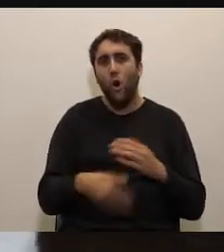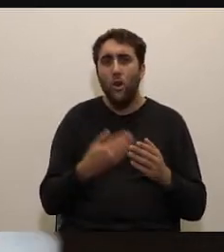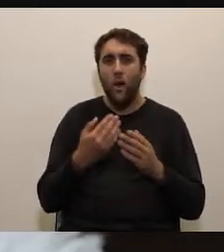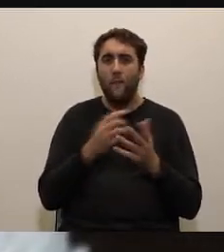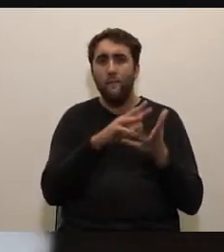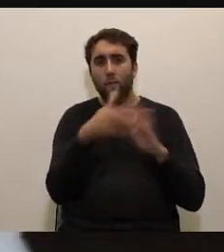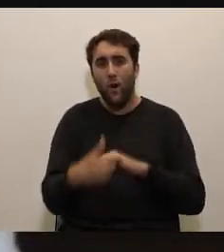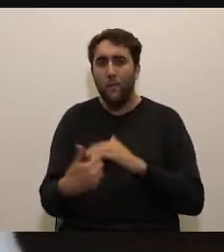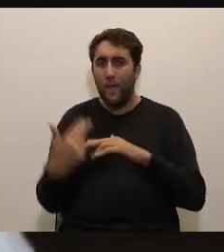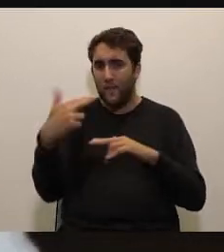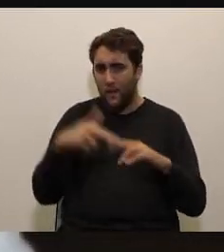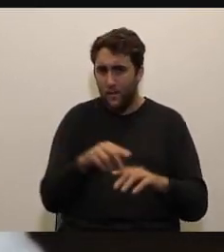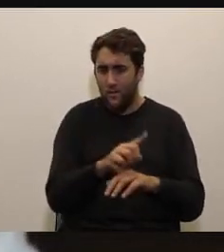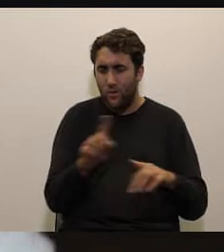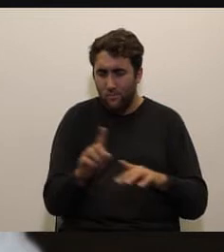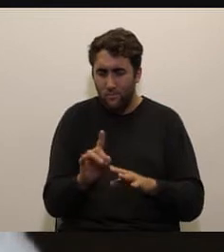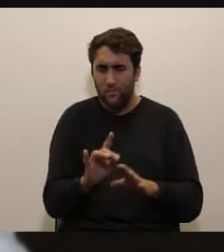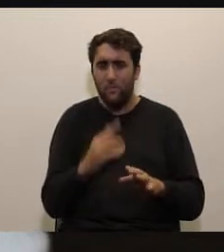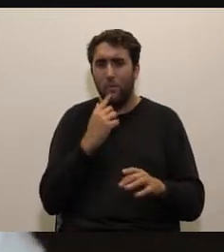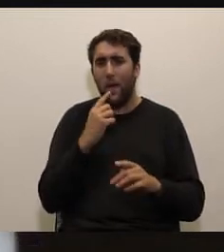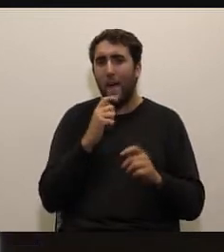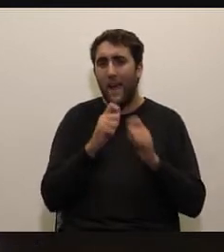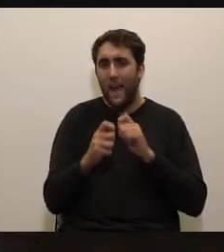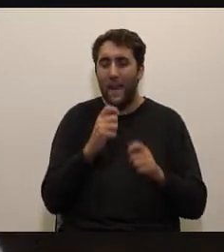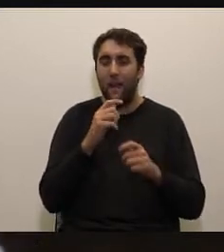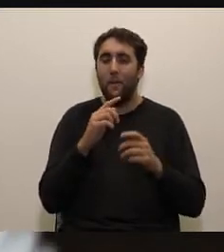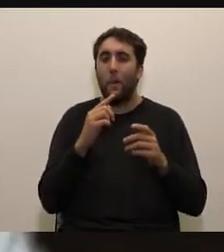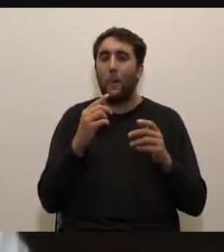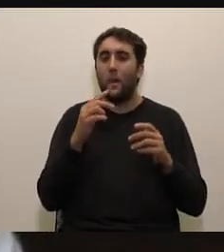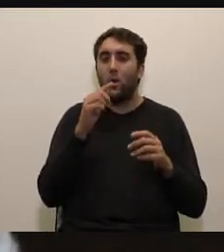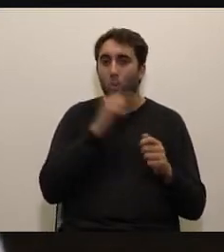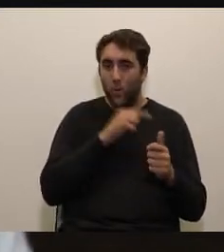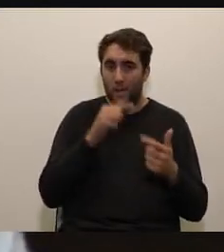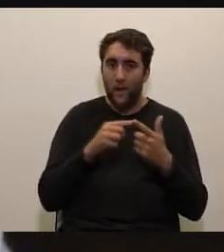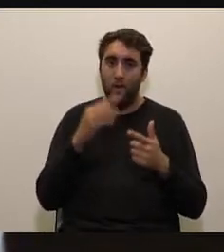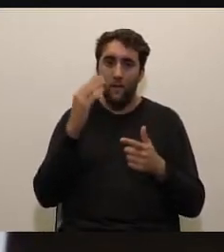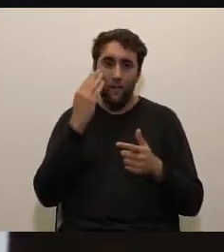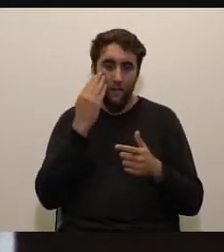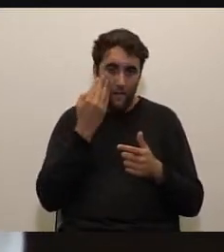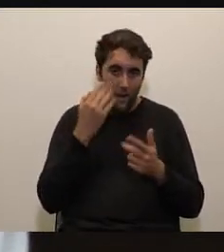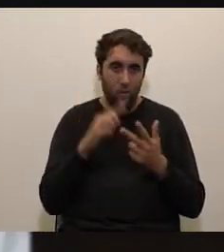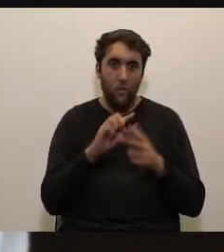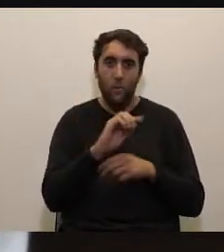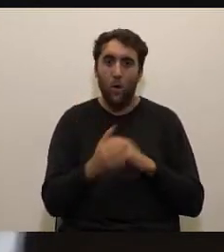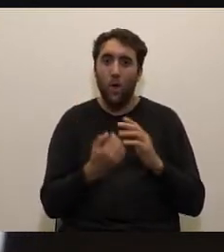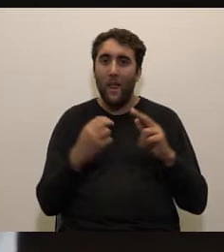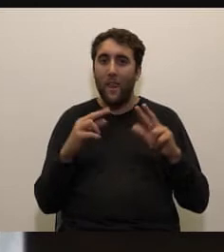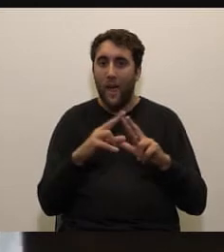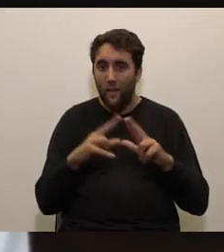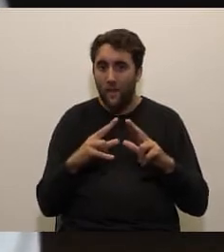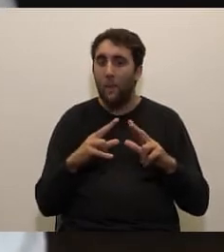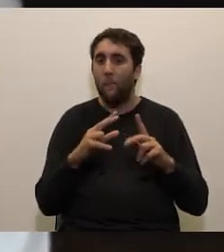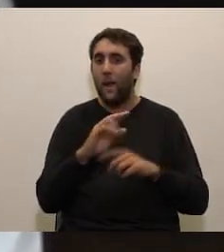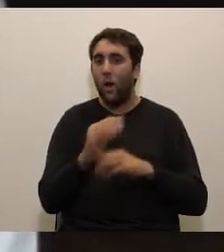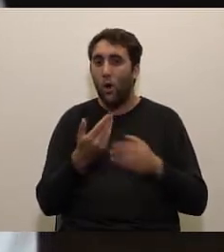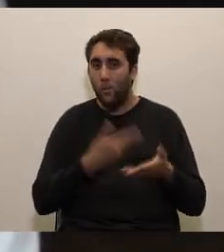plataformas. Tenemos canales en Twitter y Facebook y usamos, yo sé, Google Drive para compartir documentos. El tema es